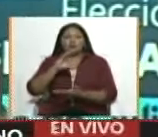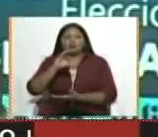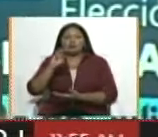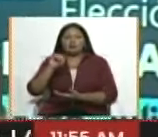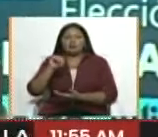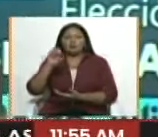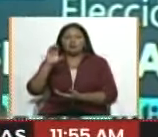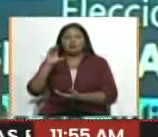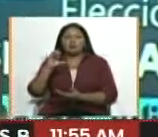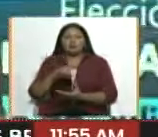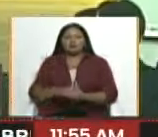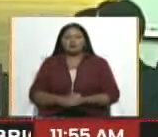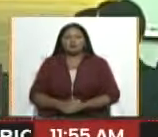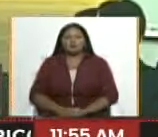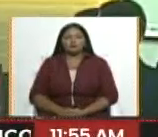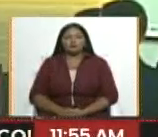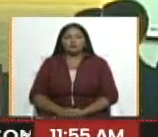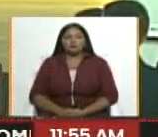CMC.